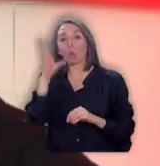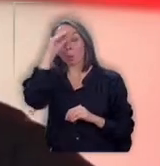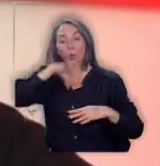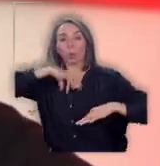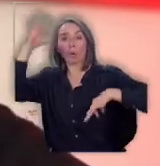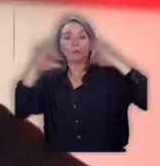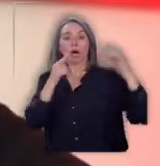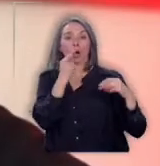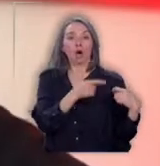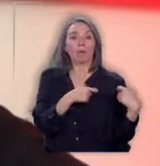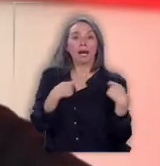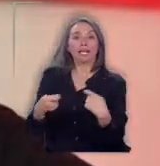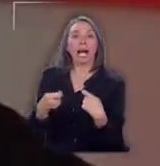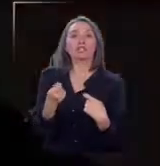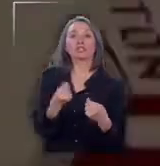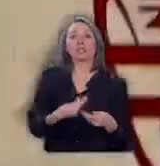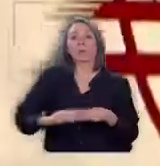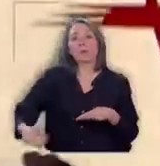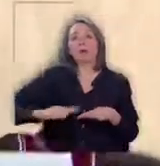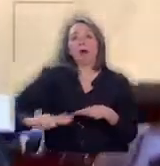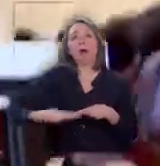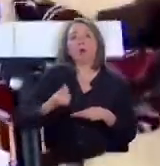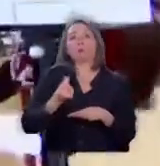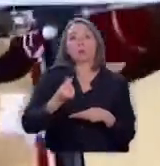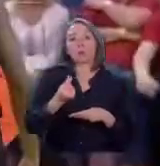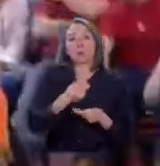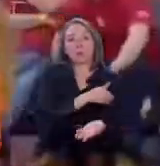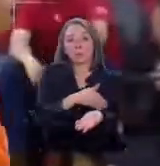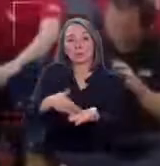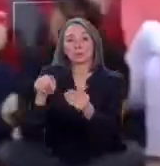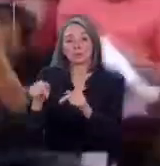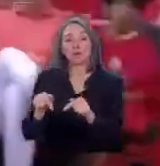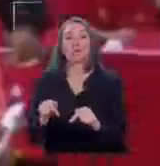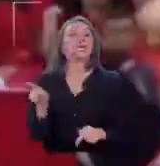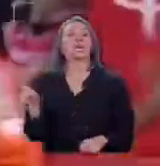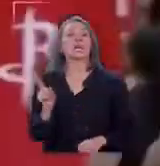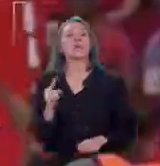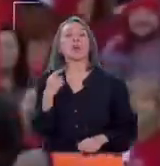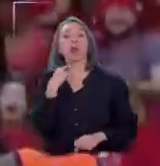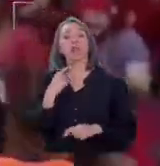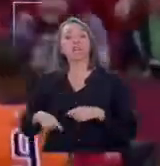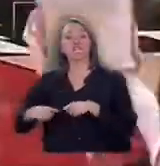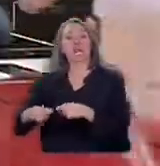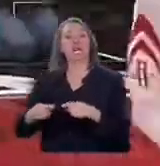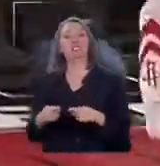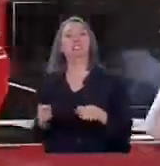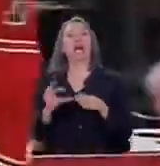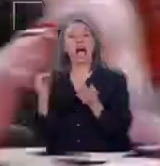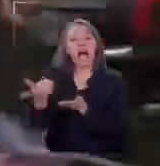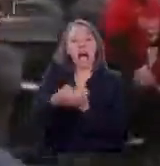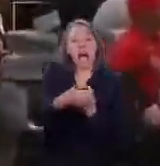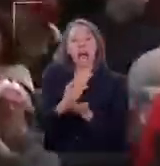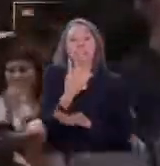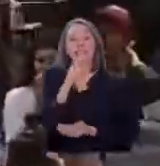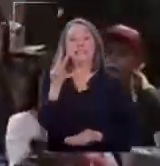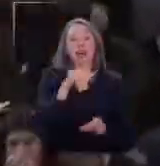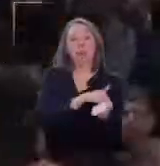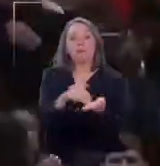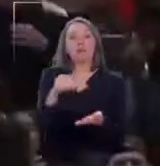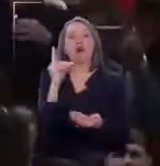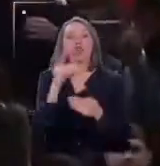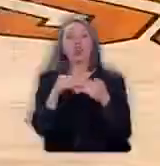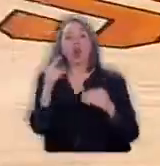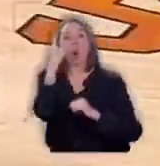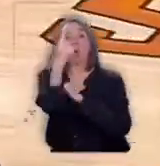harden gasta mucho dinero ahí un gasto que no afecta mucho a sus cuentas gana 38 millones de dó por